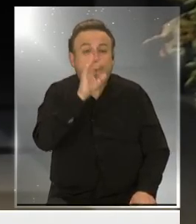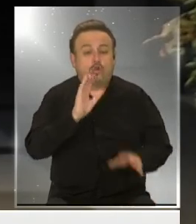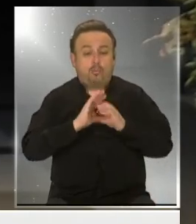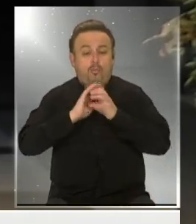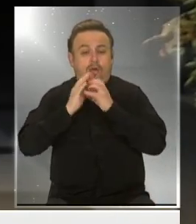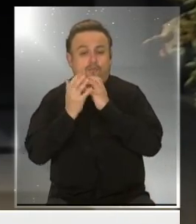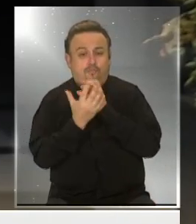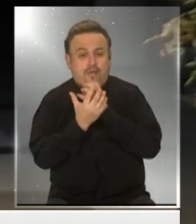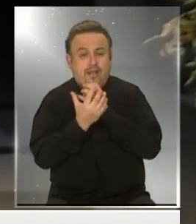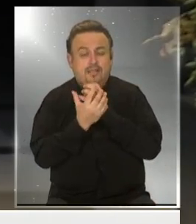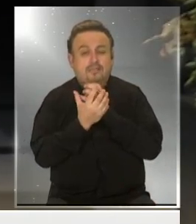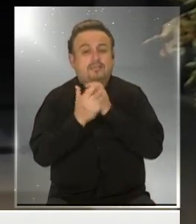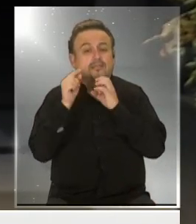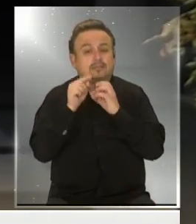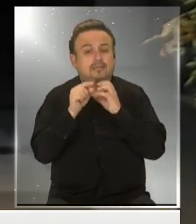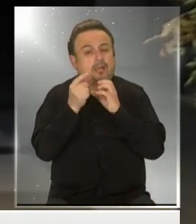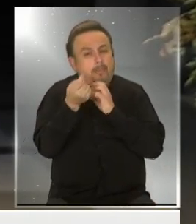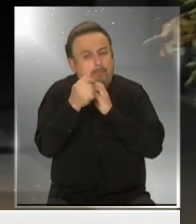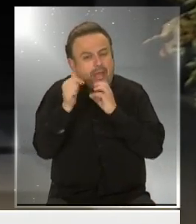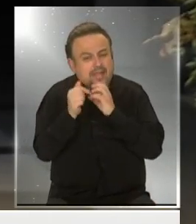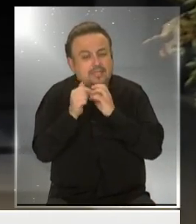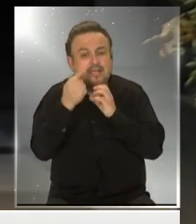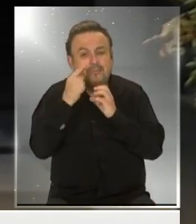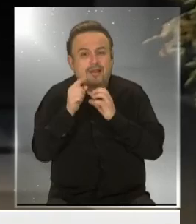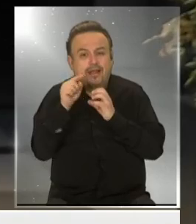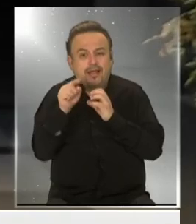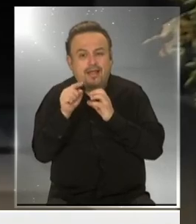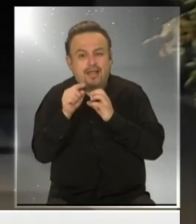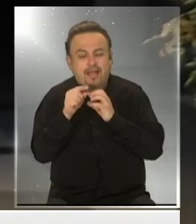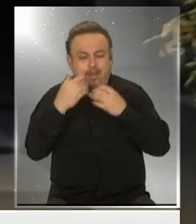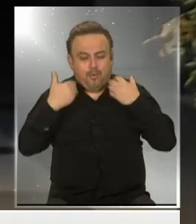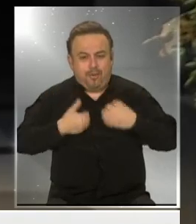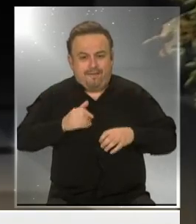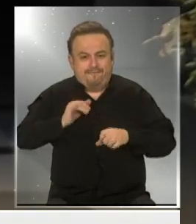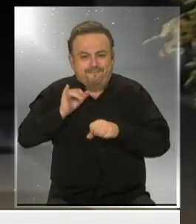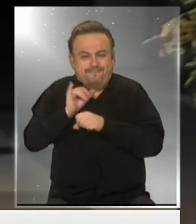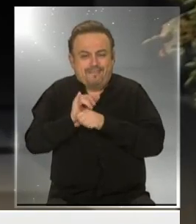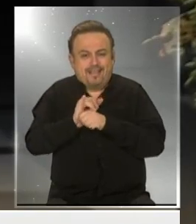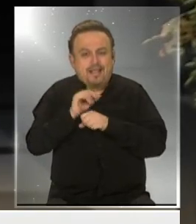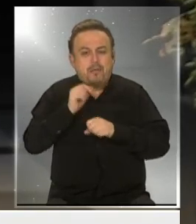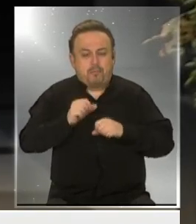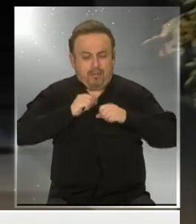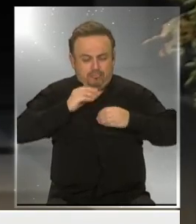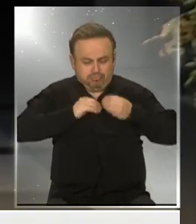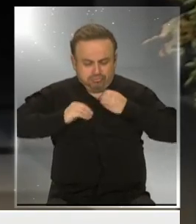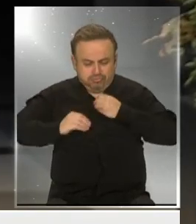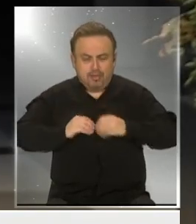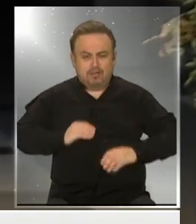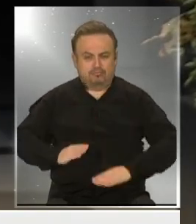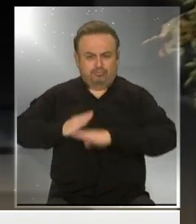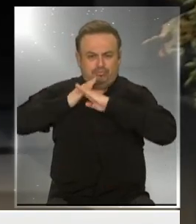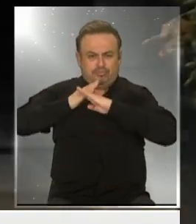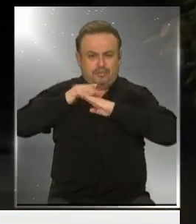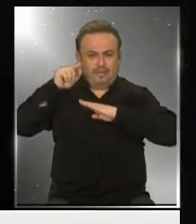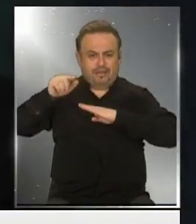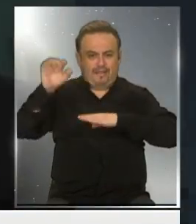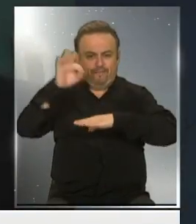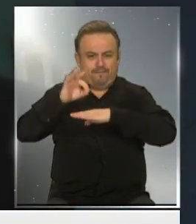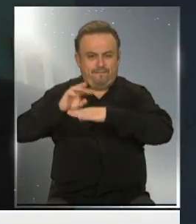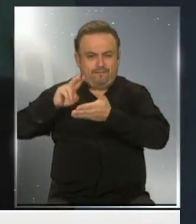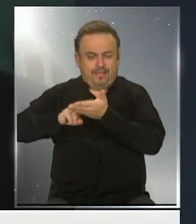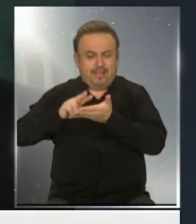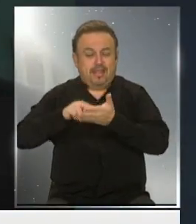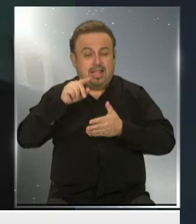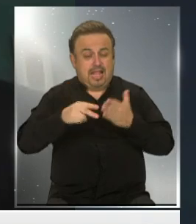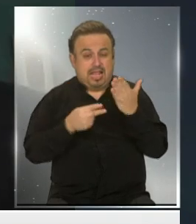fuera, lo suficientemente parecido para engañar al cuerpo humano para que genere defensas en contra del virus real. Y